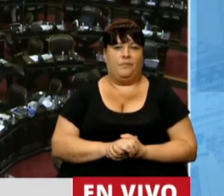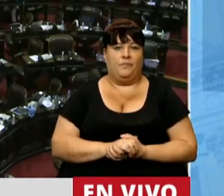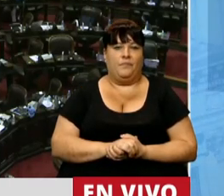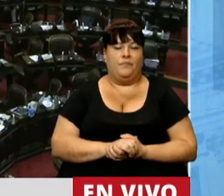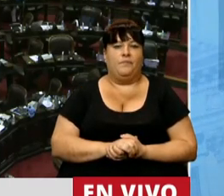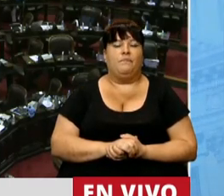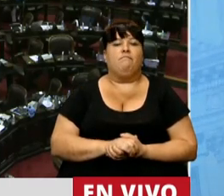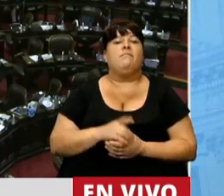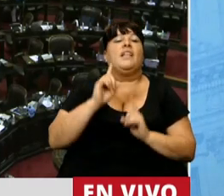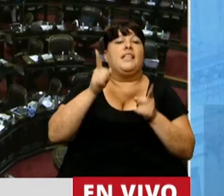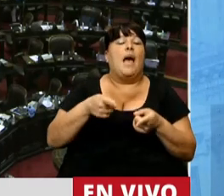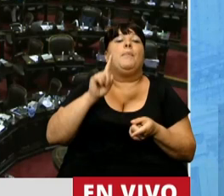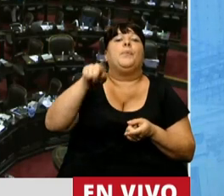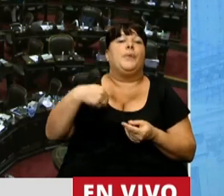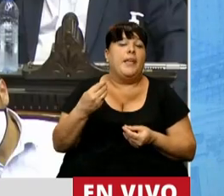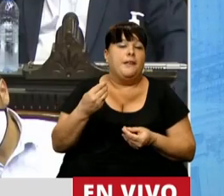viene precedido